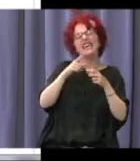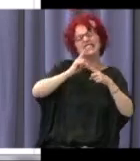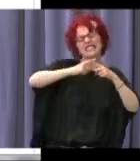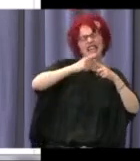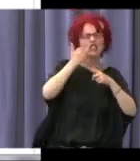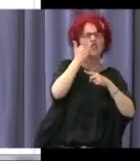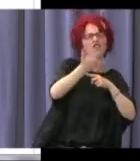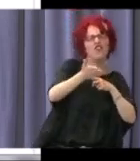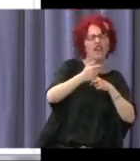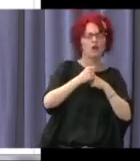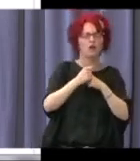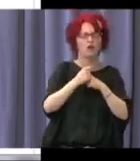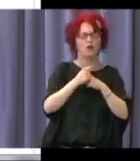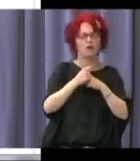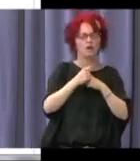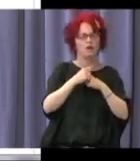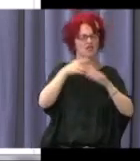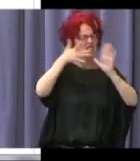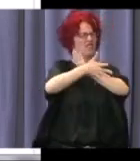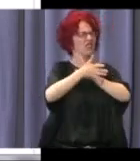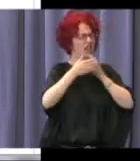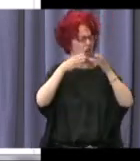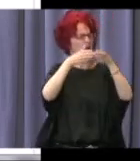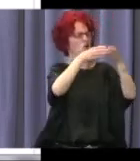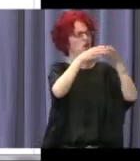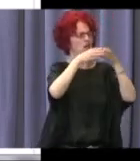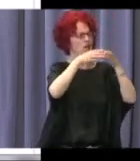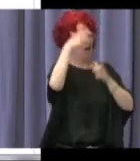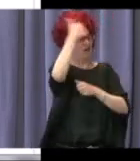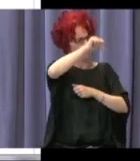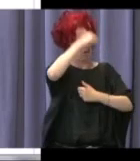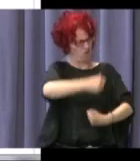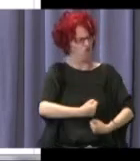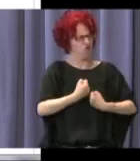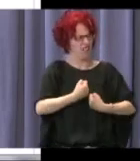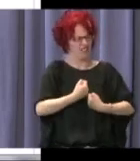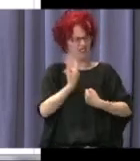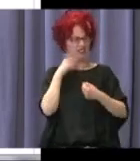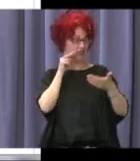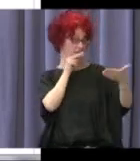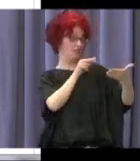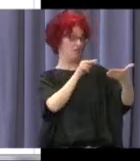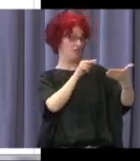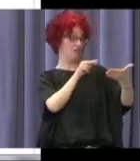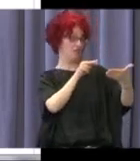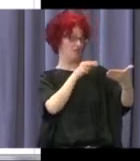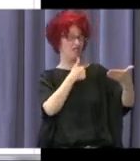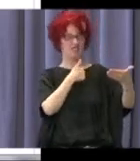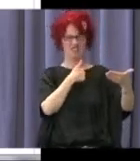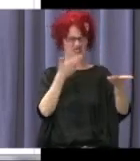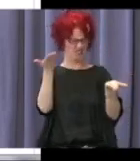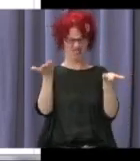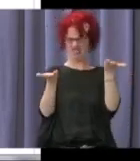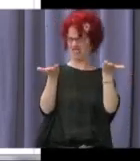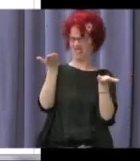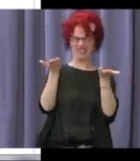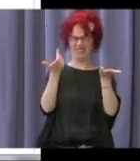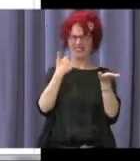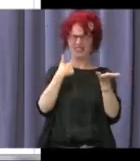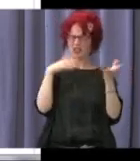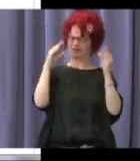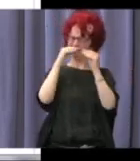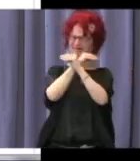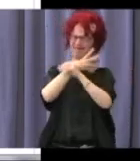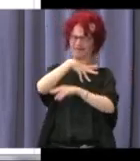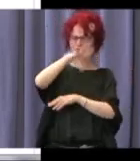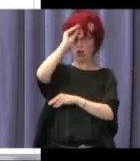Sexo fuerte, conjunto del hombre. Bueno, los hombres no han protestado, se ve que están contentos siendo el sexo feo. Yo no lo puedo entender mucho, pero bueno, allá ellos.